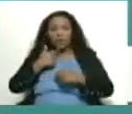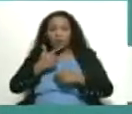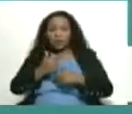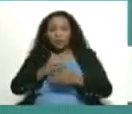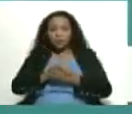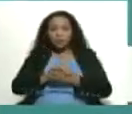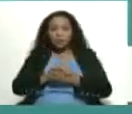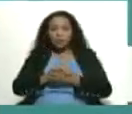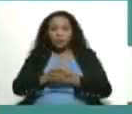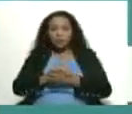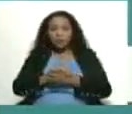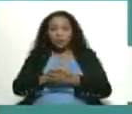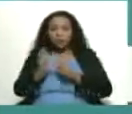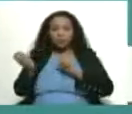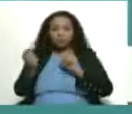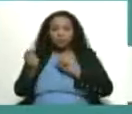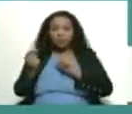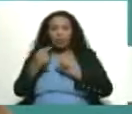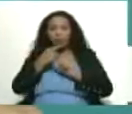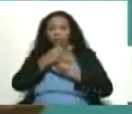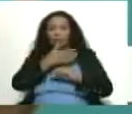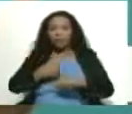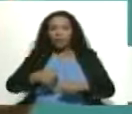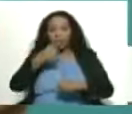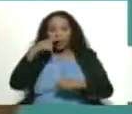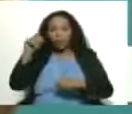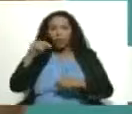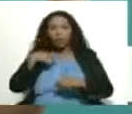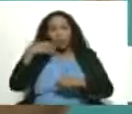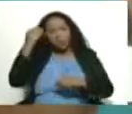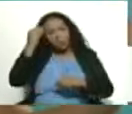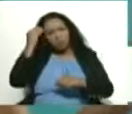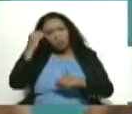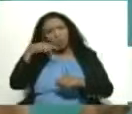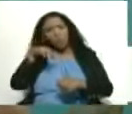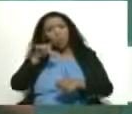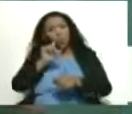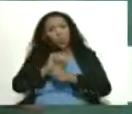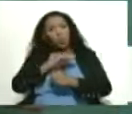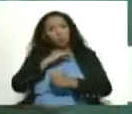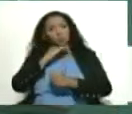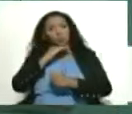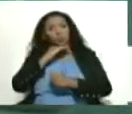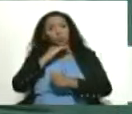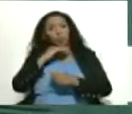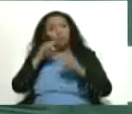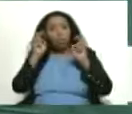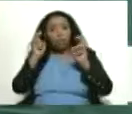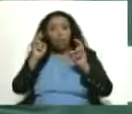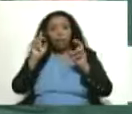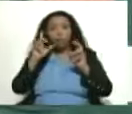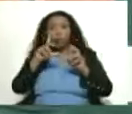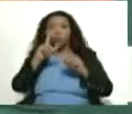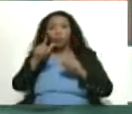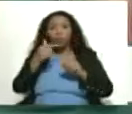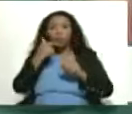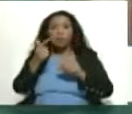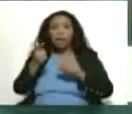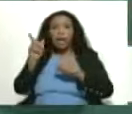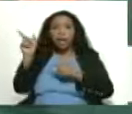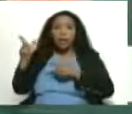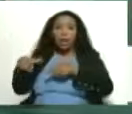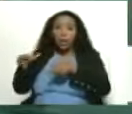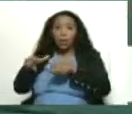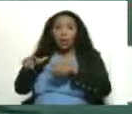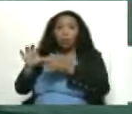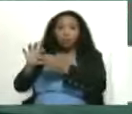la conferencia que dio el presidente Nicolás Maduro, porque creo que no solamente nos llenó de argumentos, Génesis, sino que además, como tú lo decías, fue un espacio de